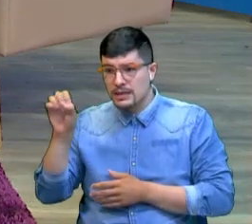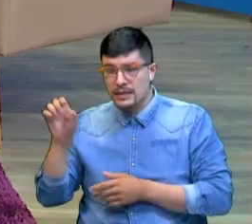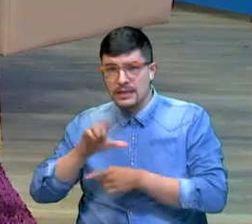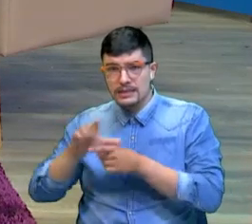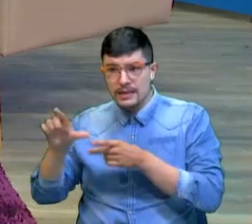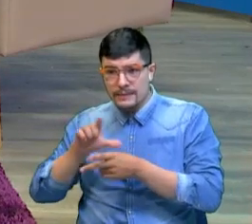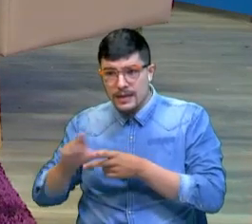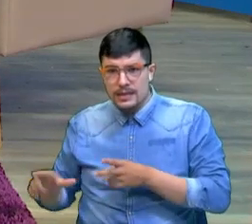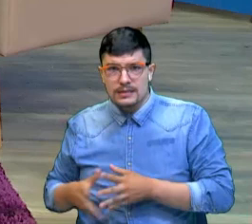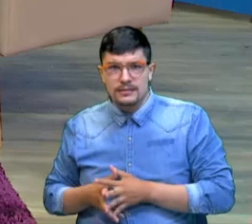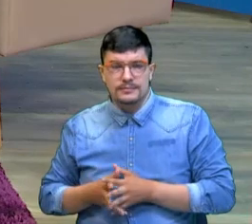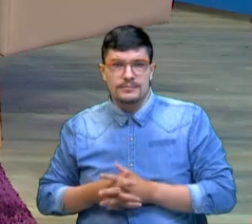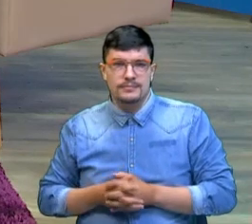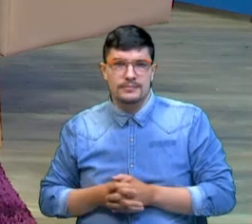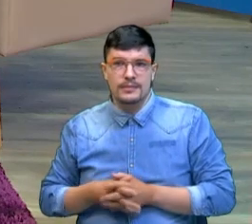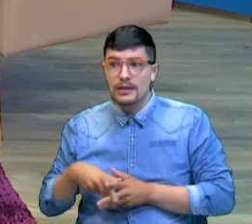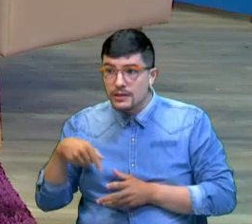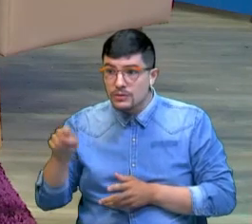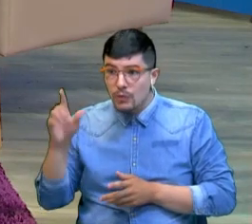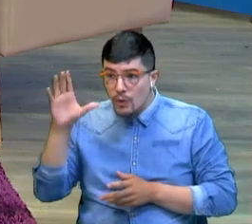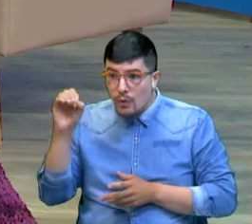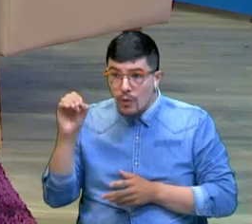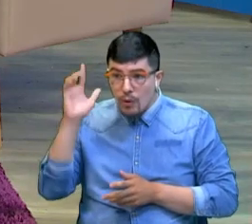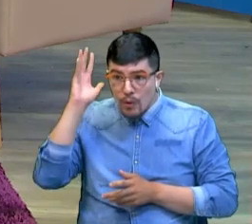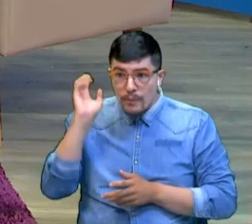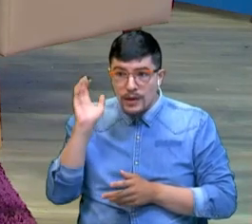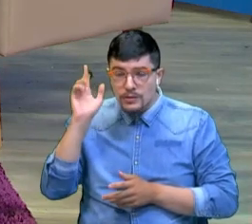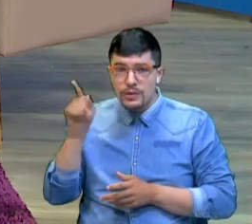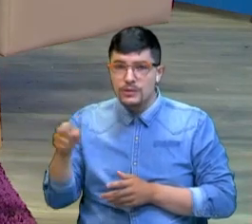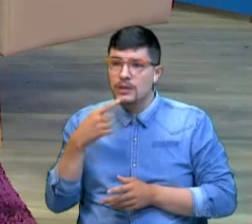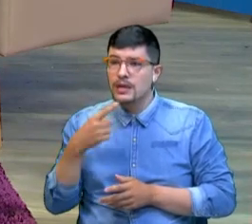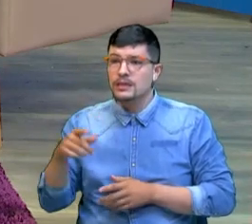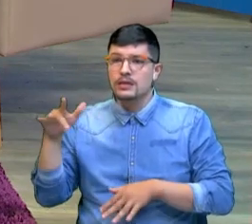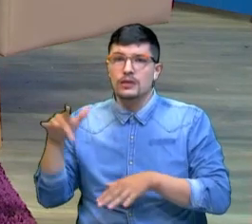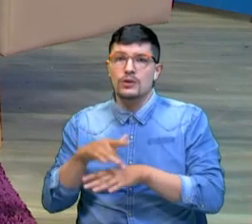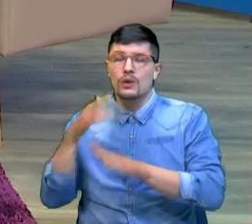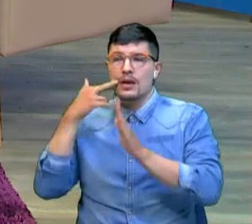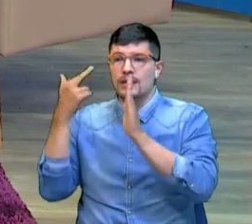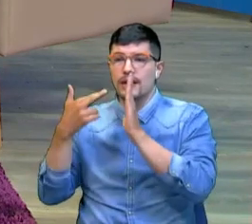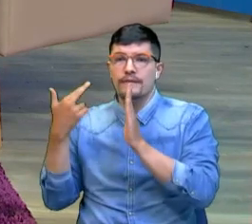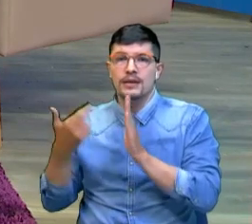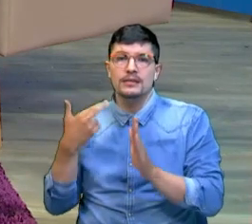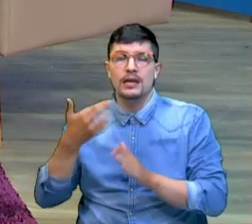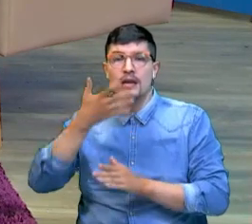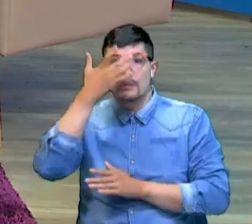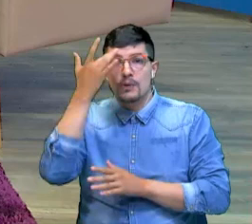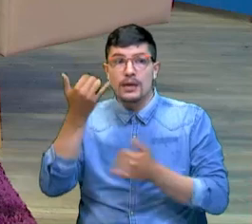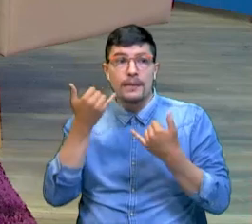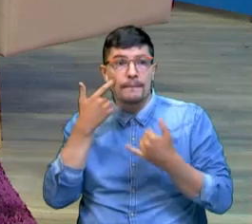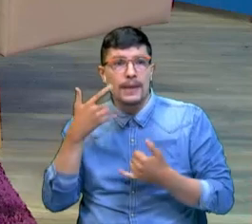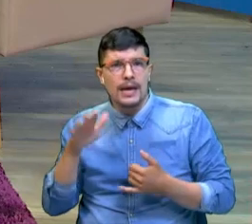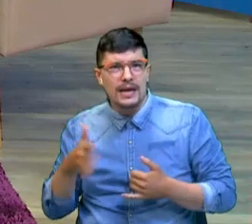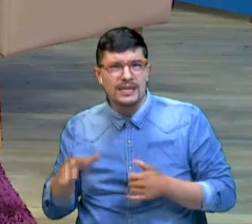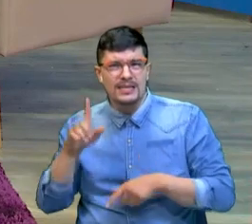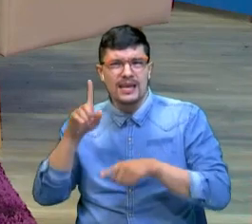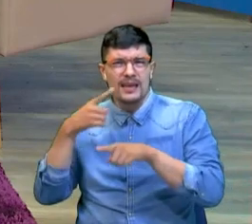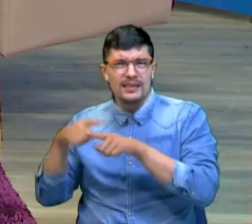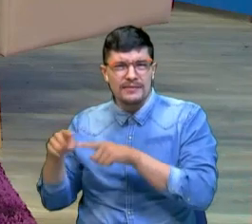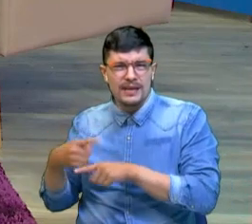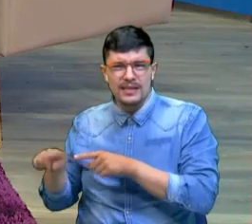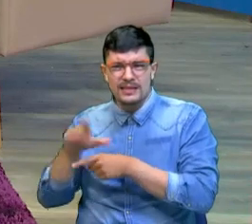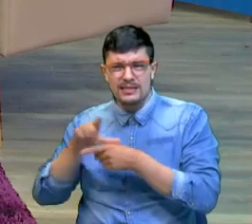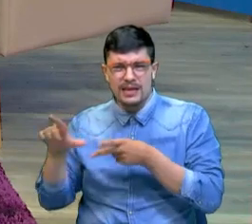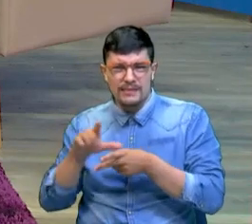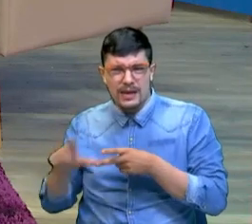semanas. En Colpensiones ya directamente dijeron que iban a revisar porque prácticamente parece que faltan varias